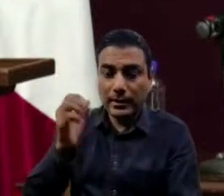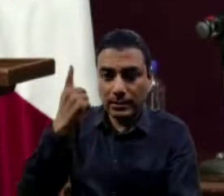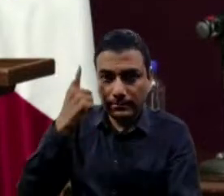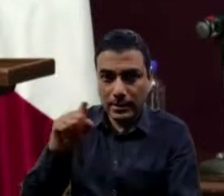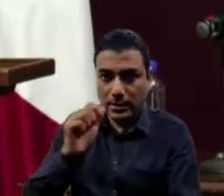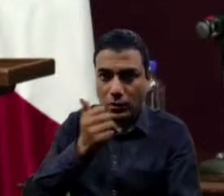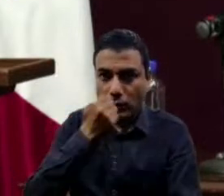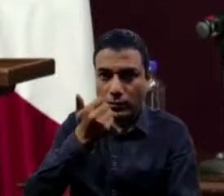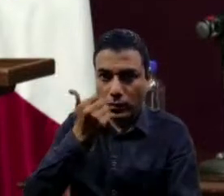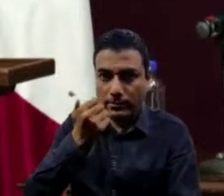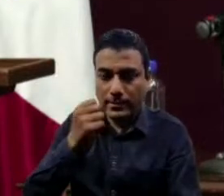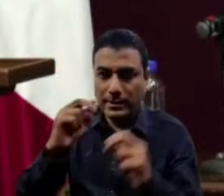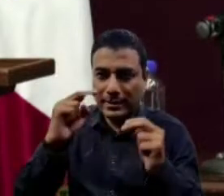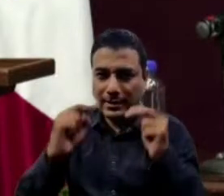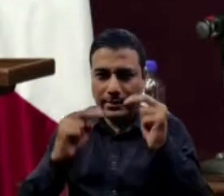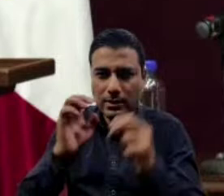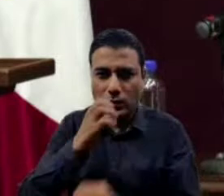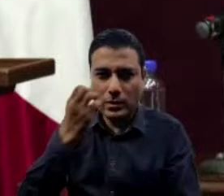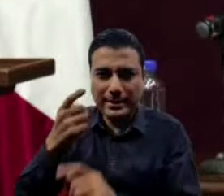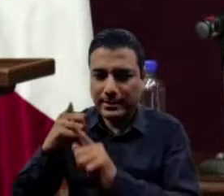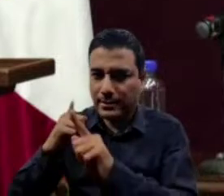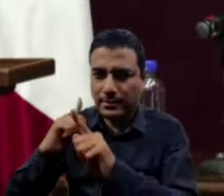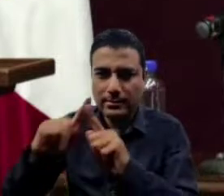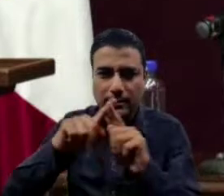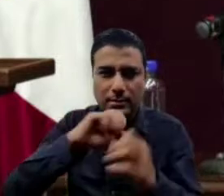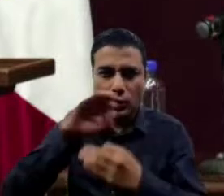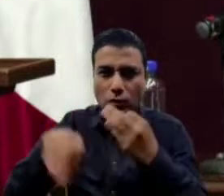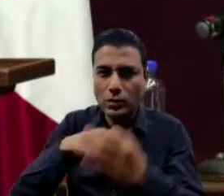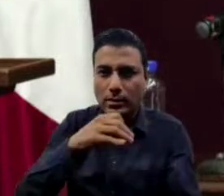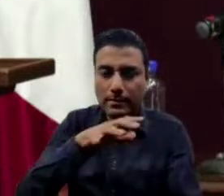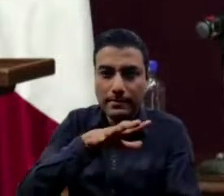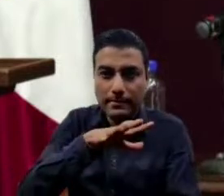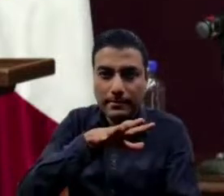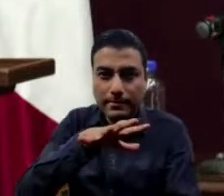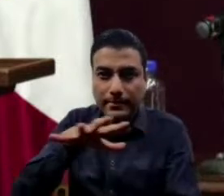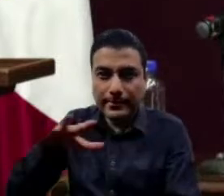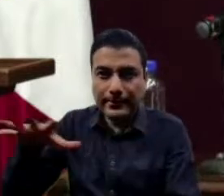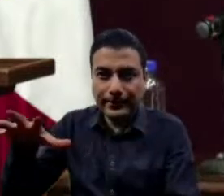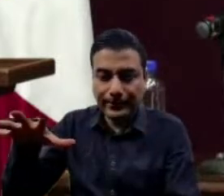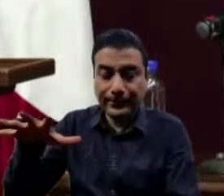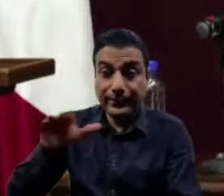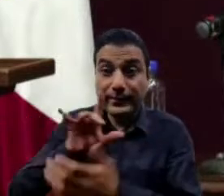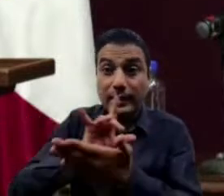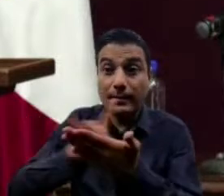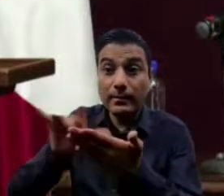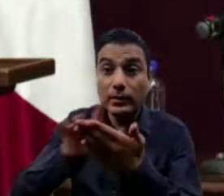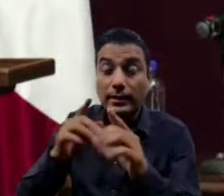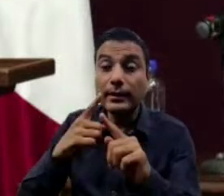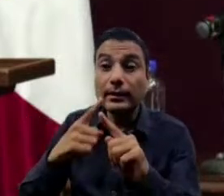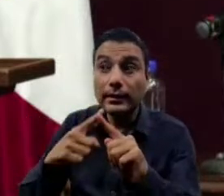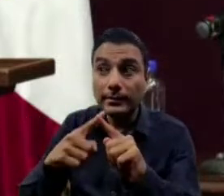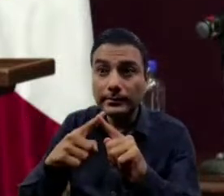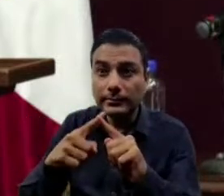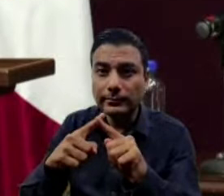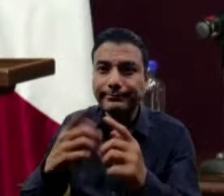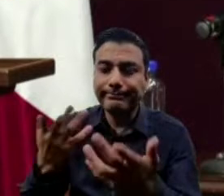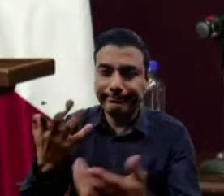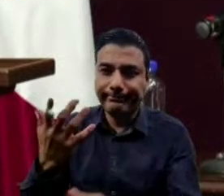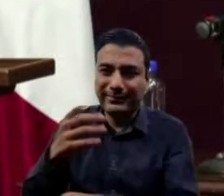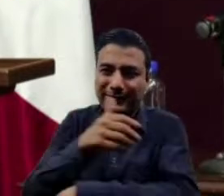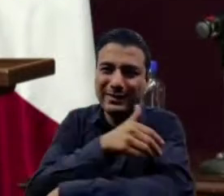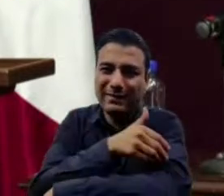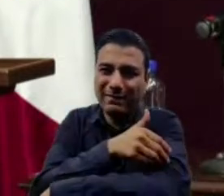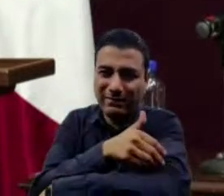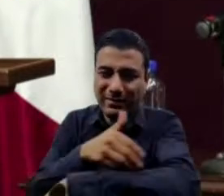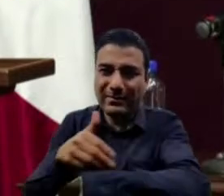todos los niveles escolares del sistema de educación pública, con prioridad a las y los pertenecientes a las familias que se encuentran